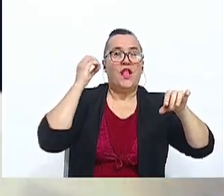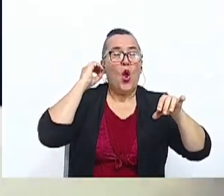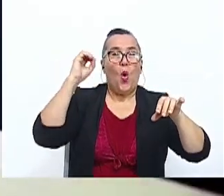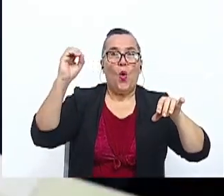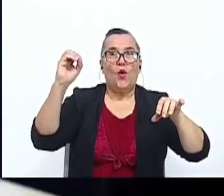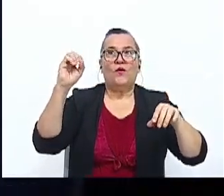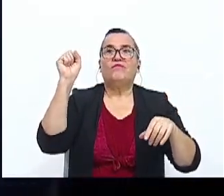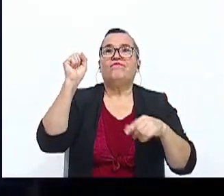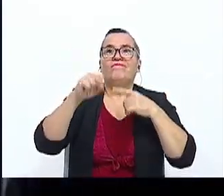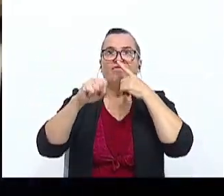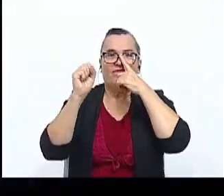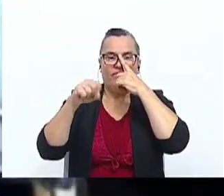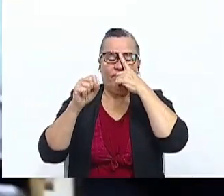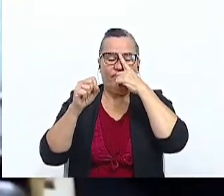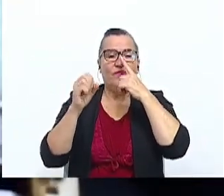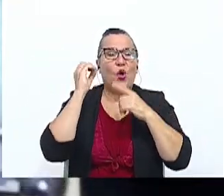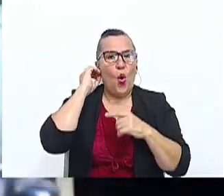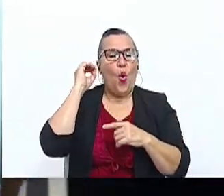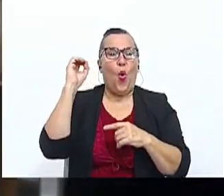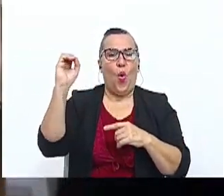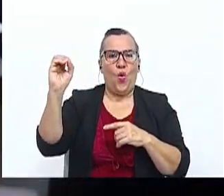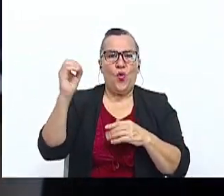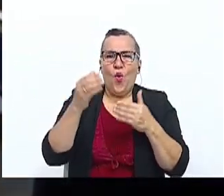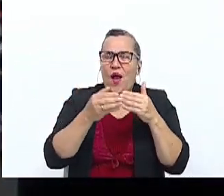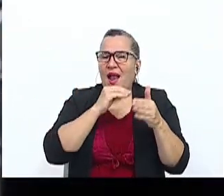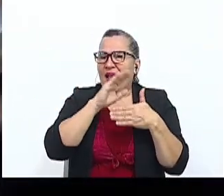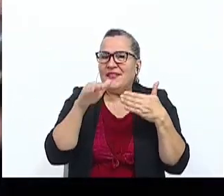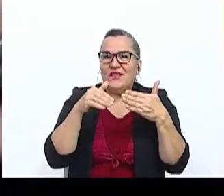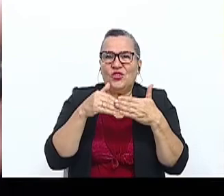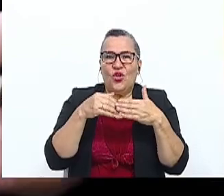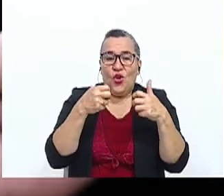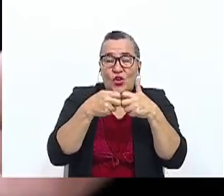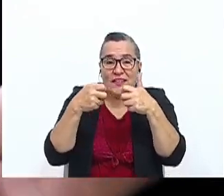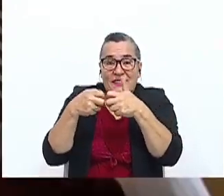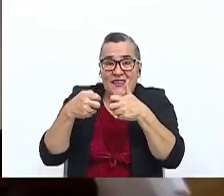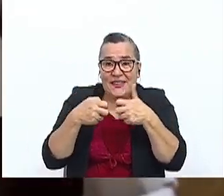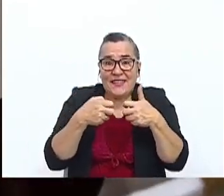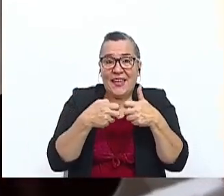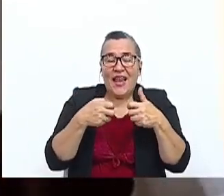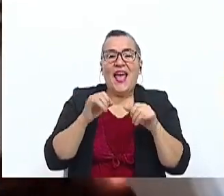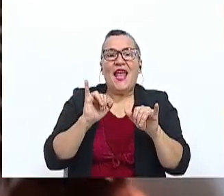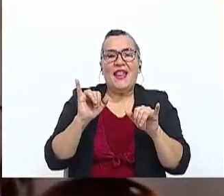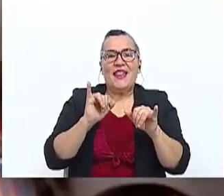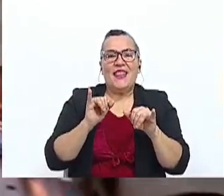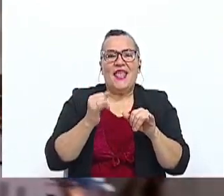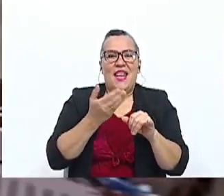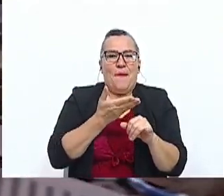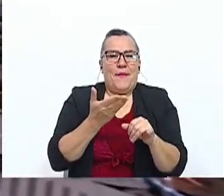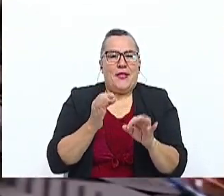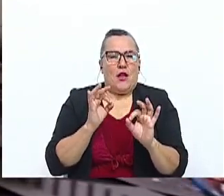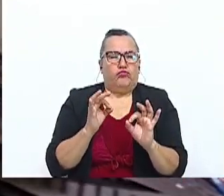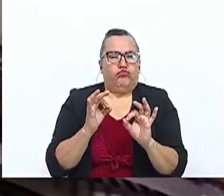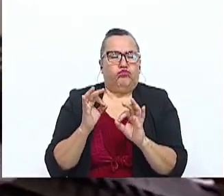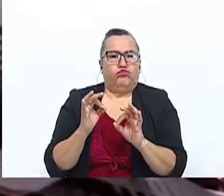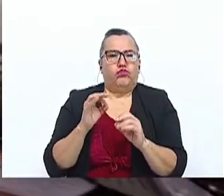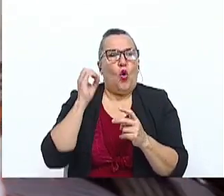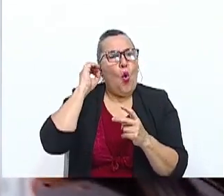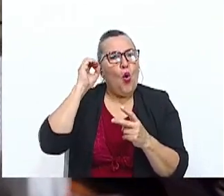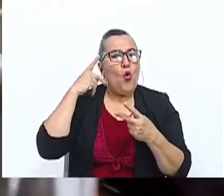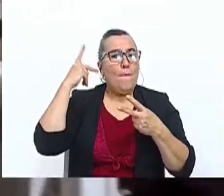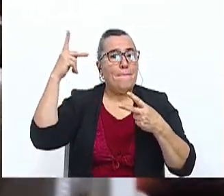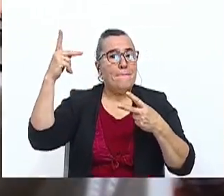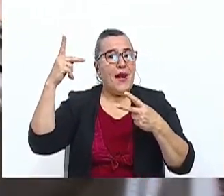Sí, oro. Casi todos los circuitos contienen metales preciosos como oro, cobre, plata y